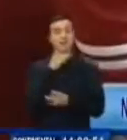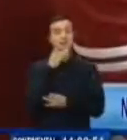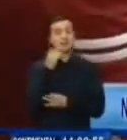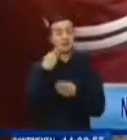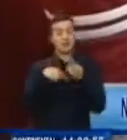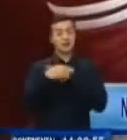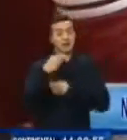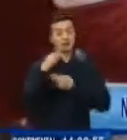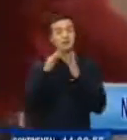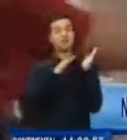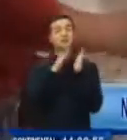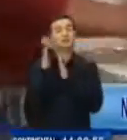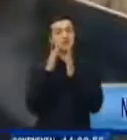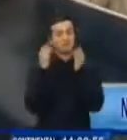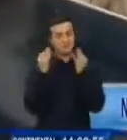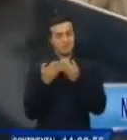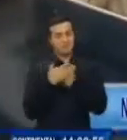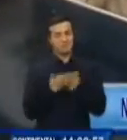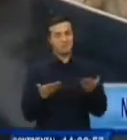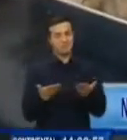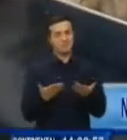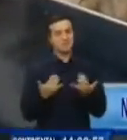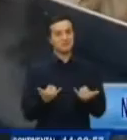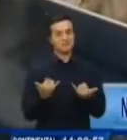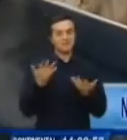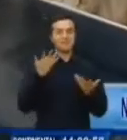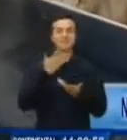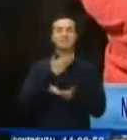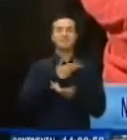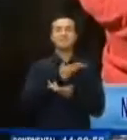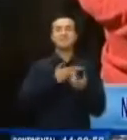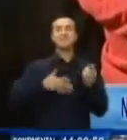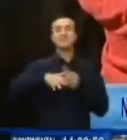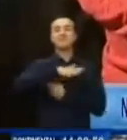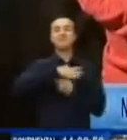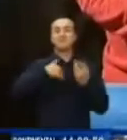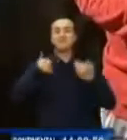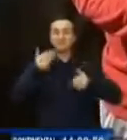temporales que también forman parte de este ambiente efectivo